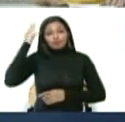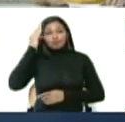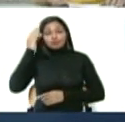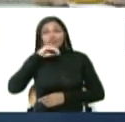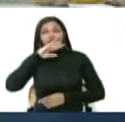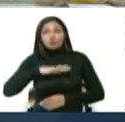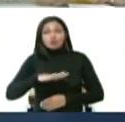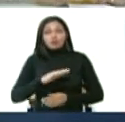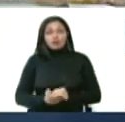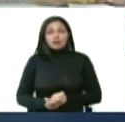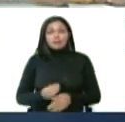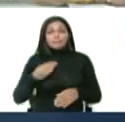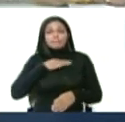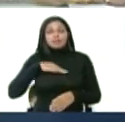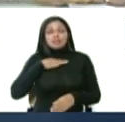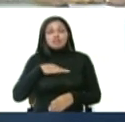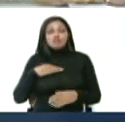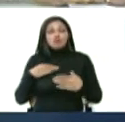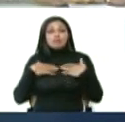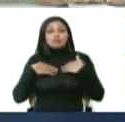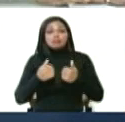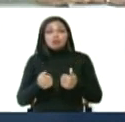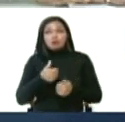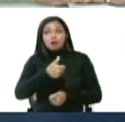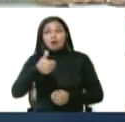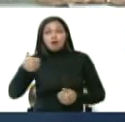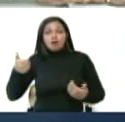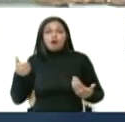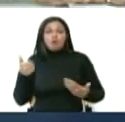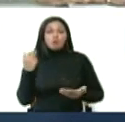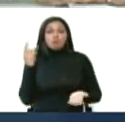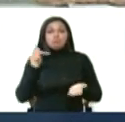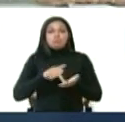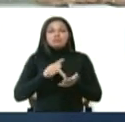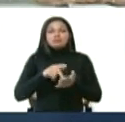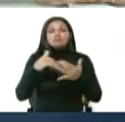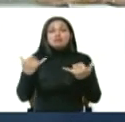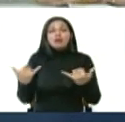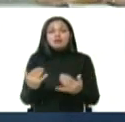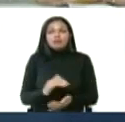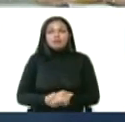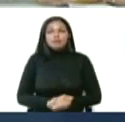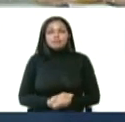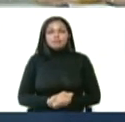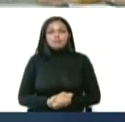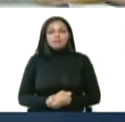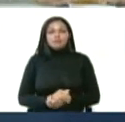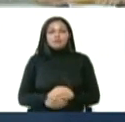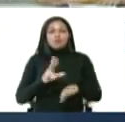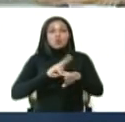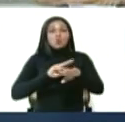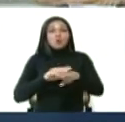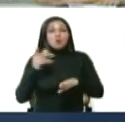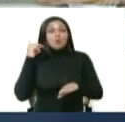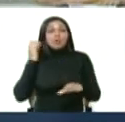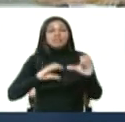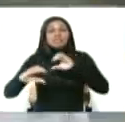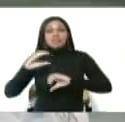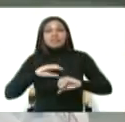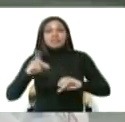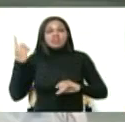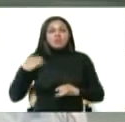Alvarado, Julio César, doctora Magali, doctora científica Gabriela Jiménez,